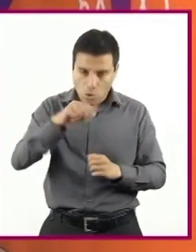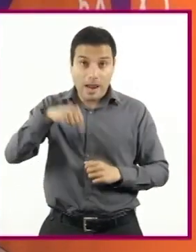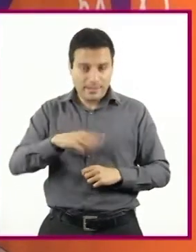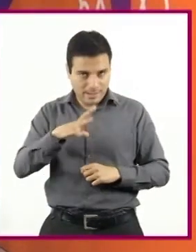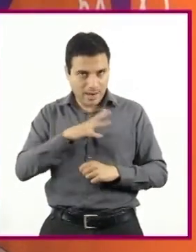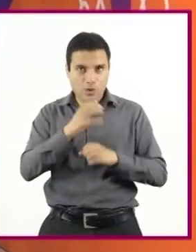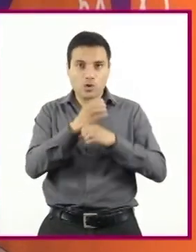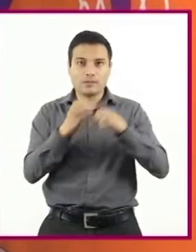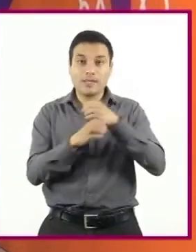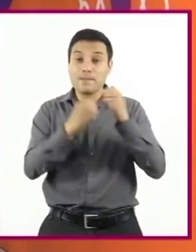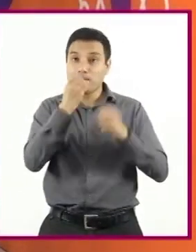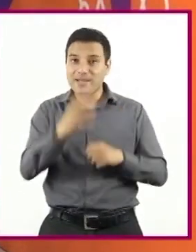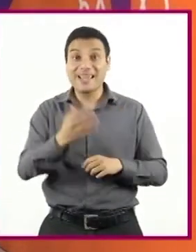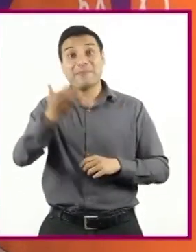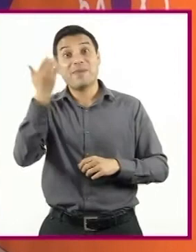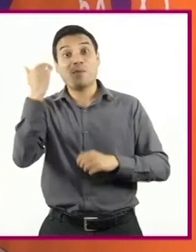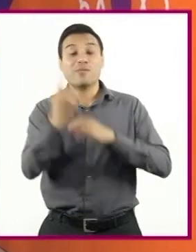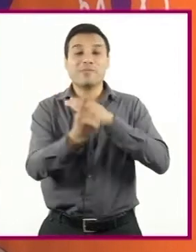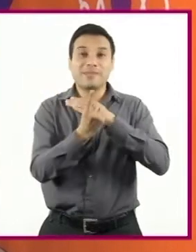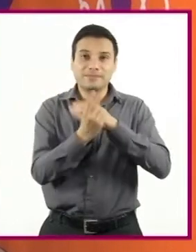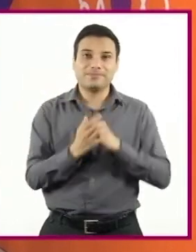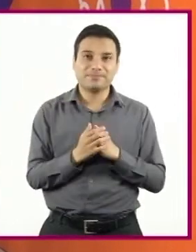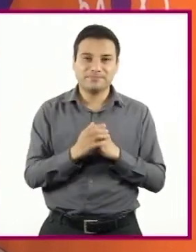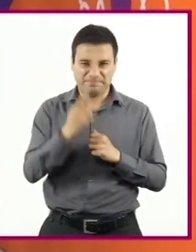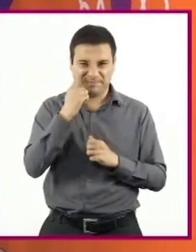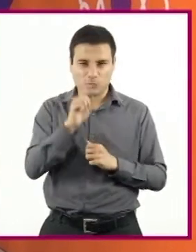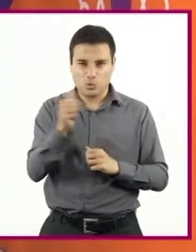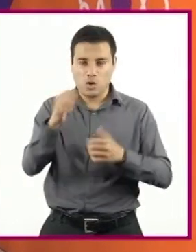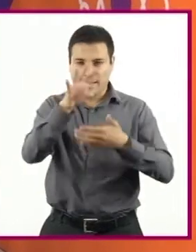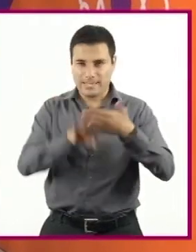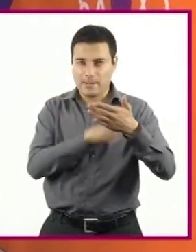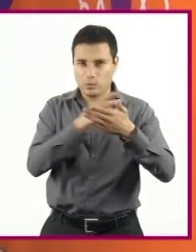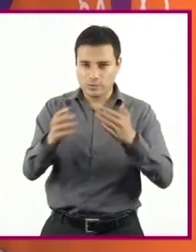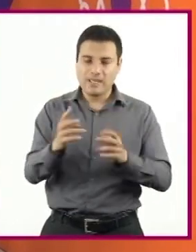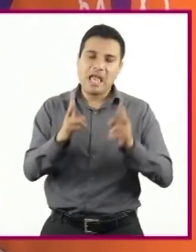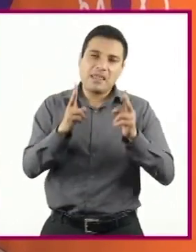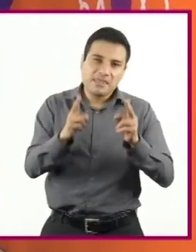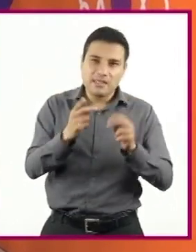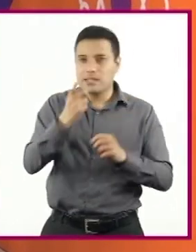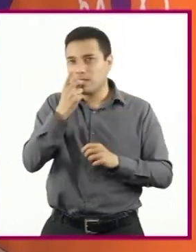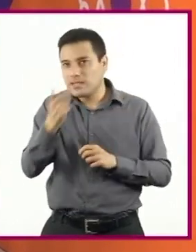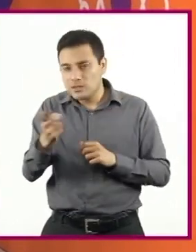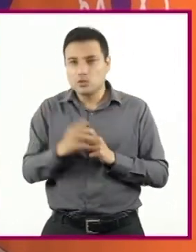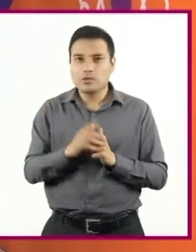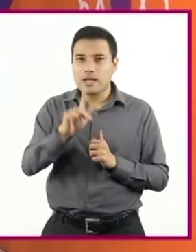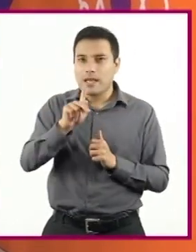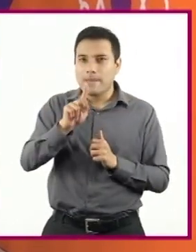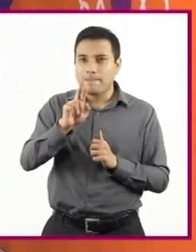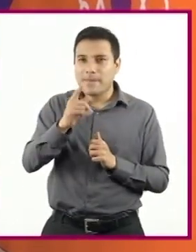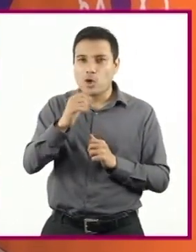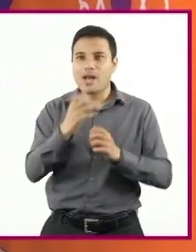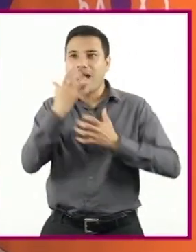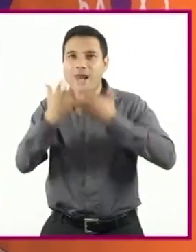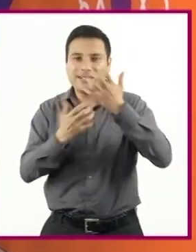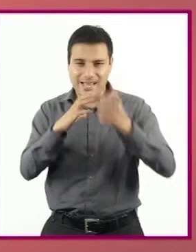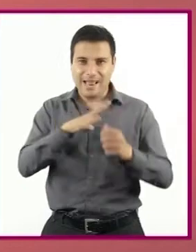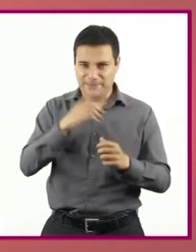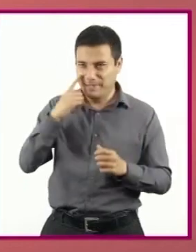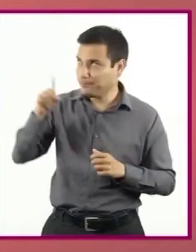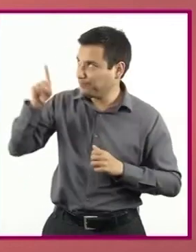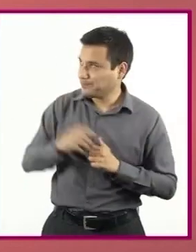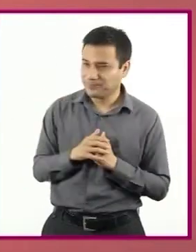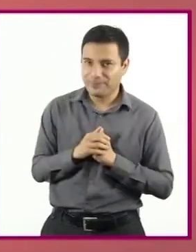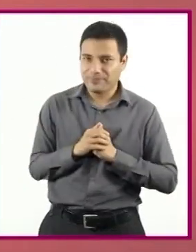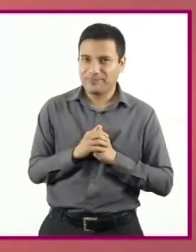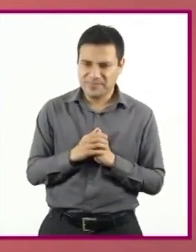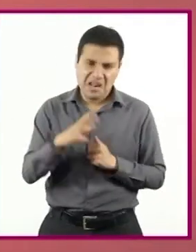cliente. Ahora los invito a ver un cuadro en el cual integré dichos, refranes y pregones que posiblemente se encuentren en su localidad,